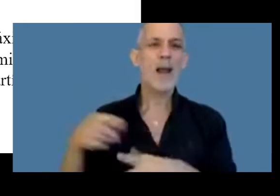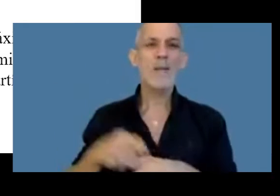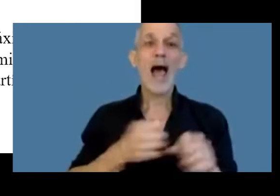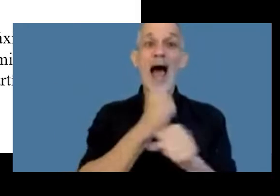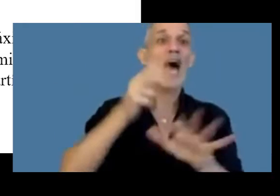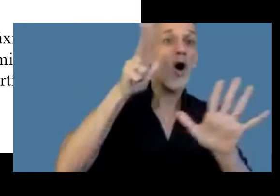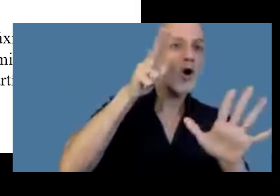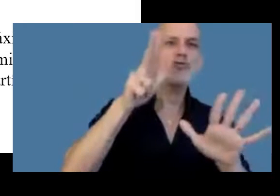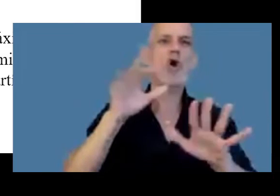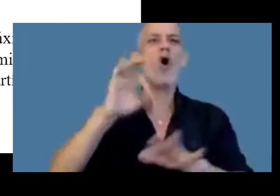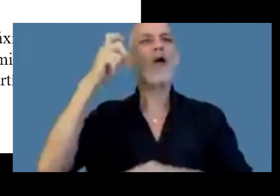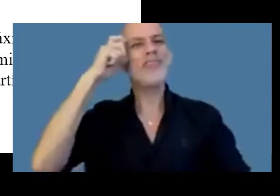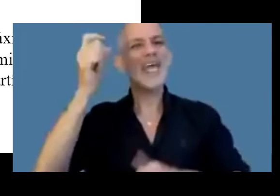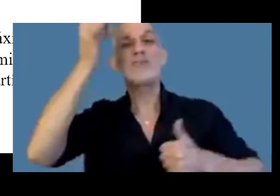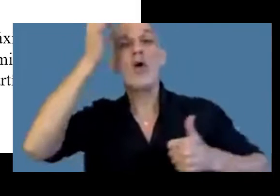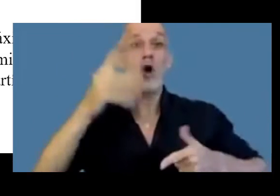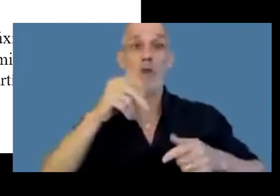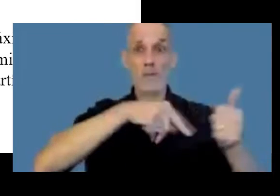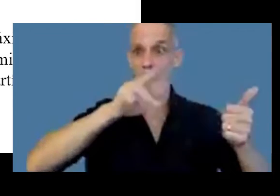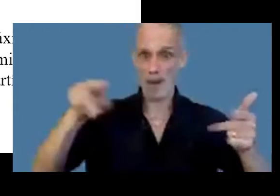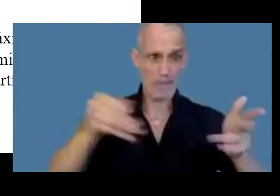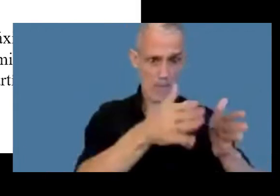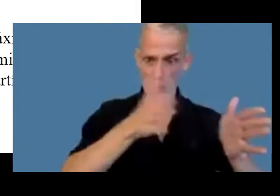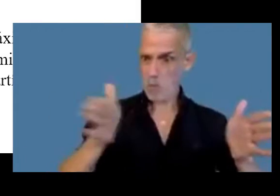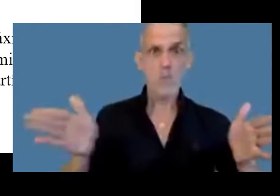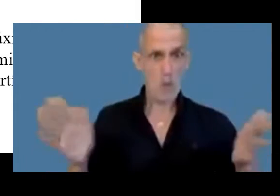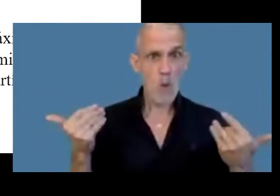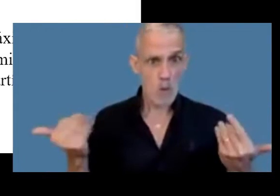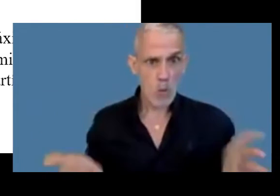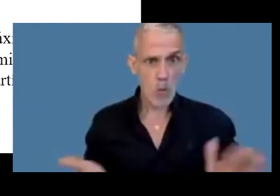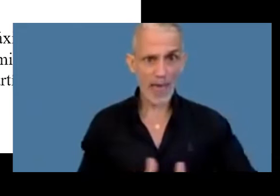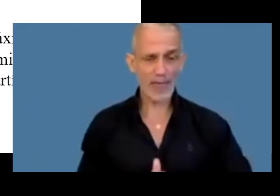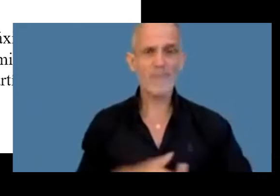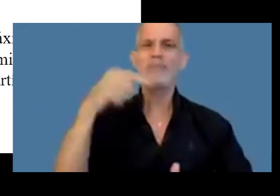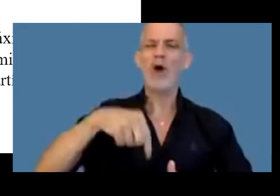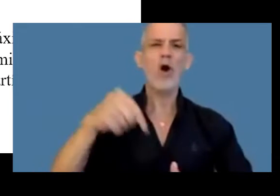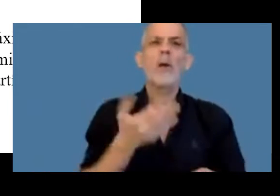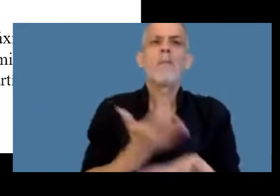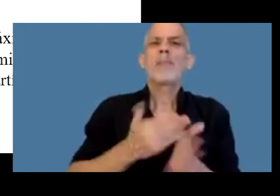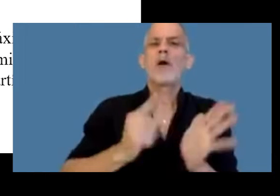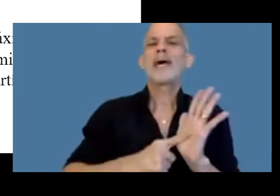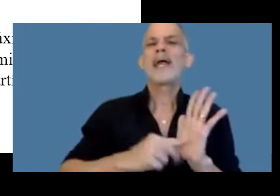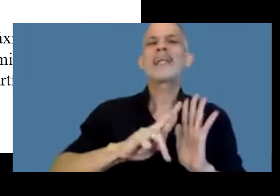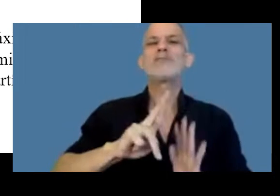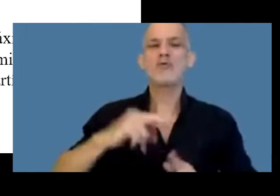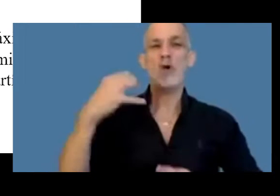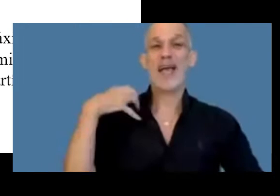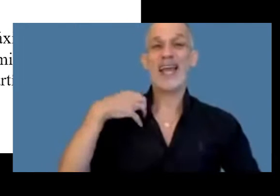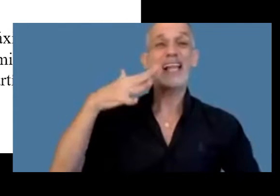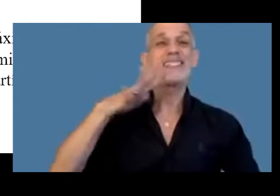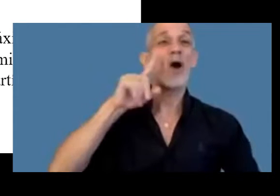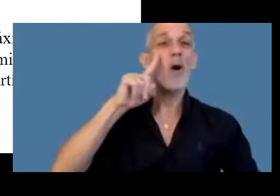planes habilitados en paralelo. Bueno, ¿qué es lo que hoy propone la Resolución General